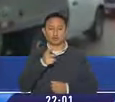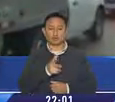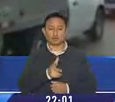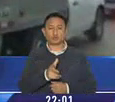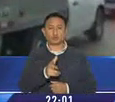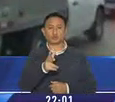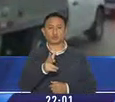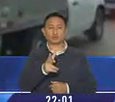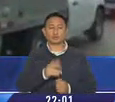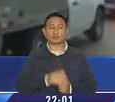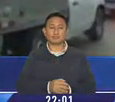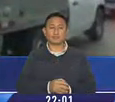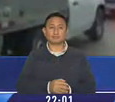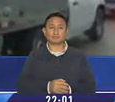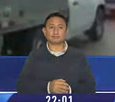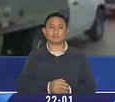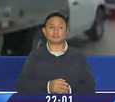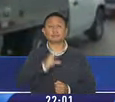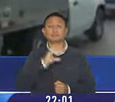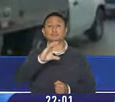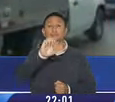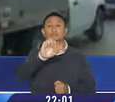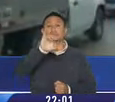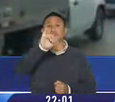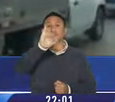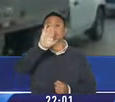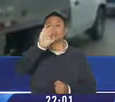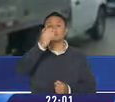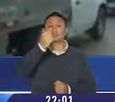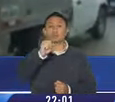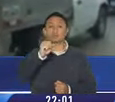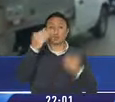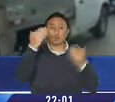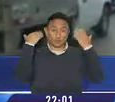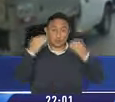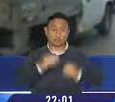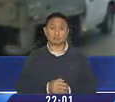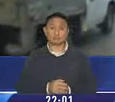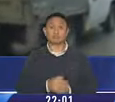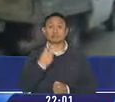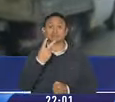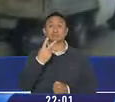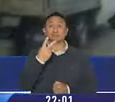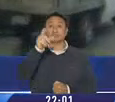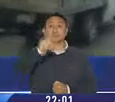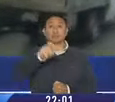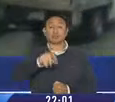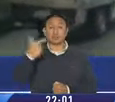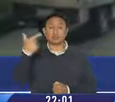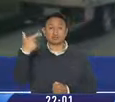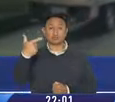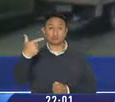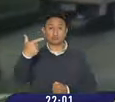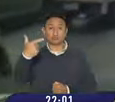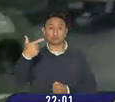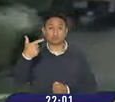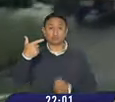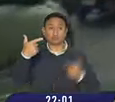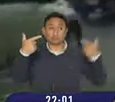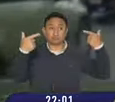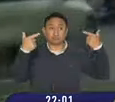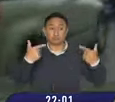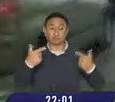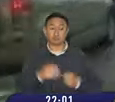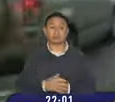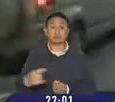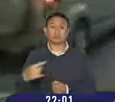del Bombero en el sector de Los Ceibos, en Guayaquil. Se le acercan dos sujetos con armas de fuego. Los apuntan